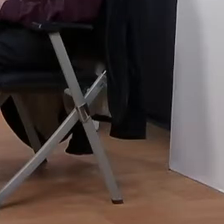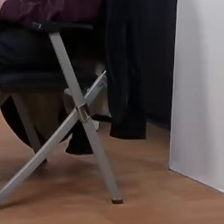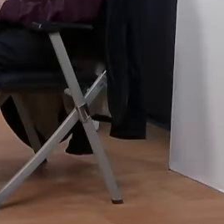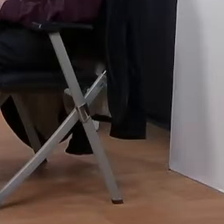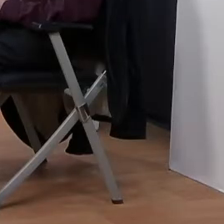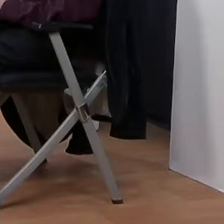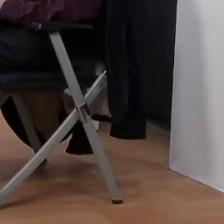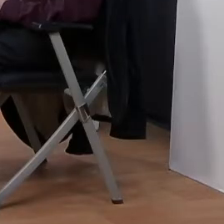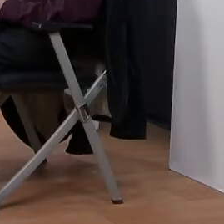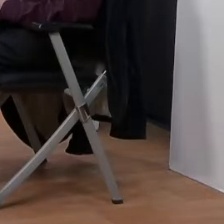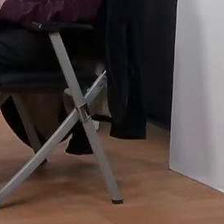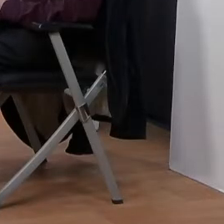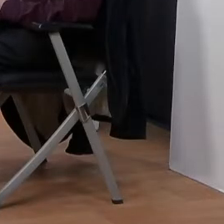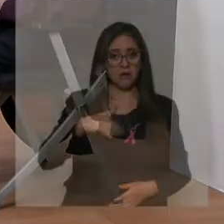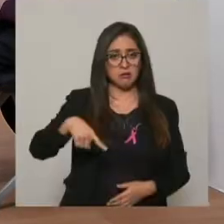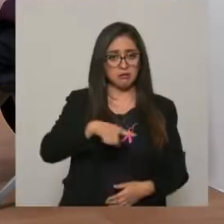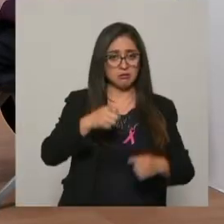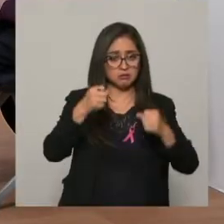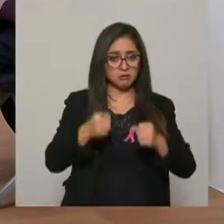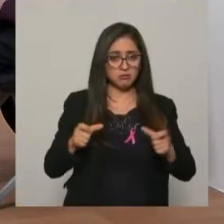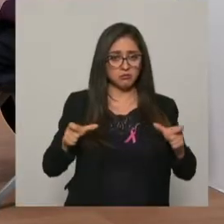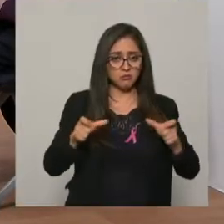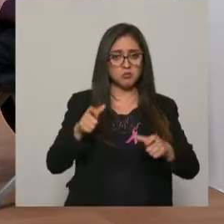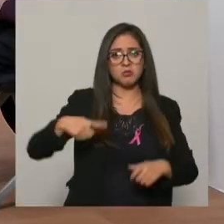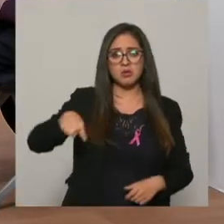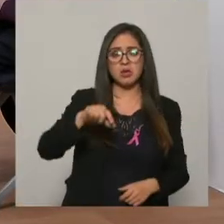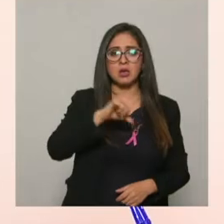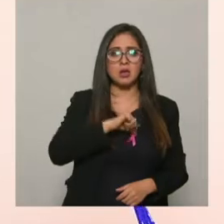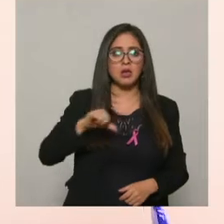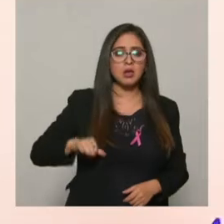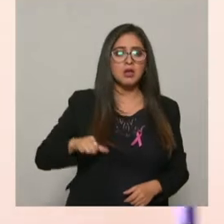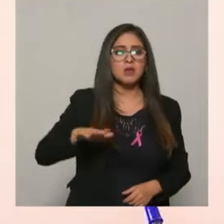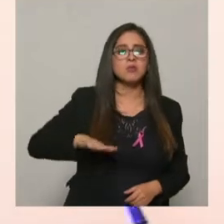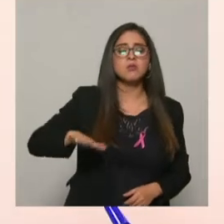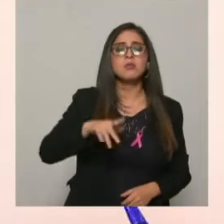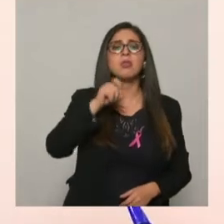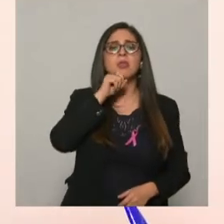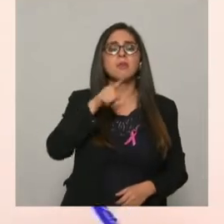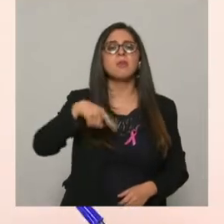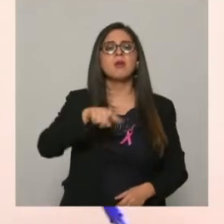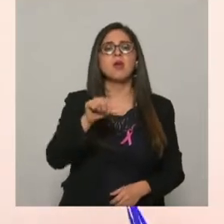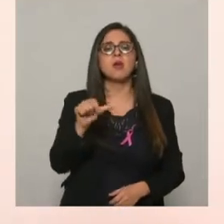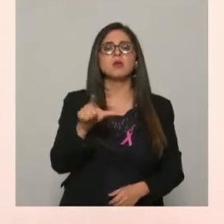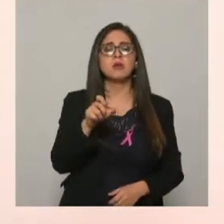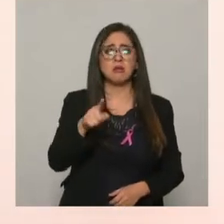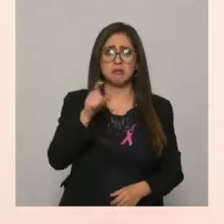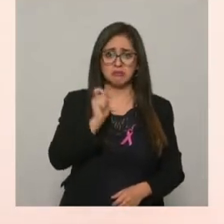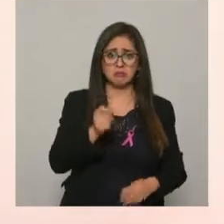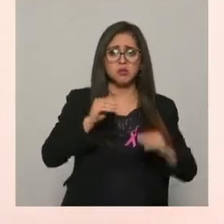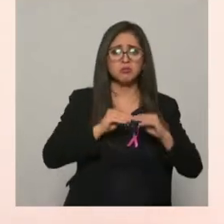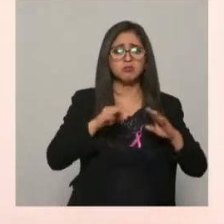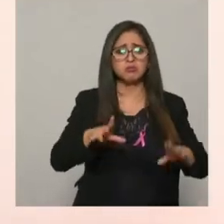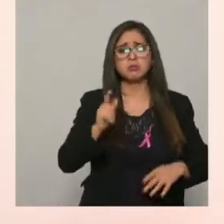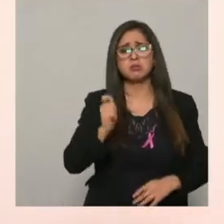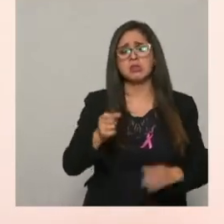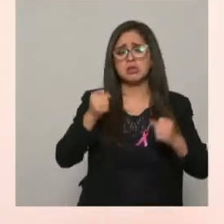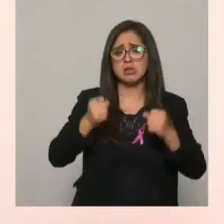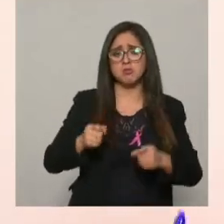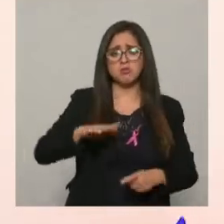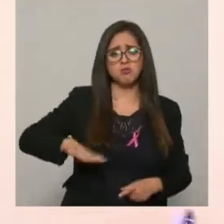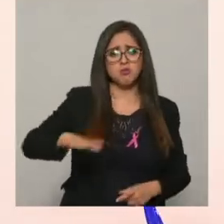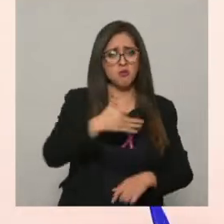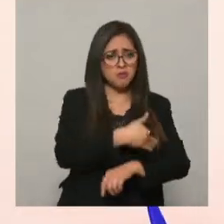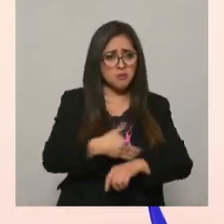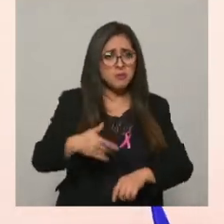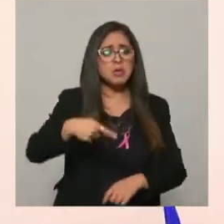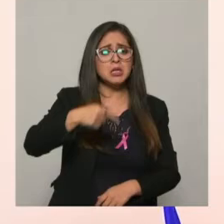nos ha brindado la alcaldía Así es. como revireña y auxiliar. El evento es totalmente seguro y familiar. Los niños